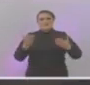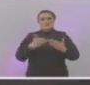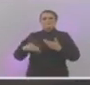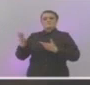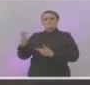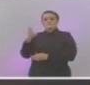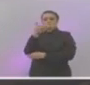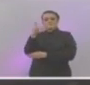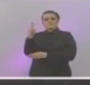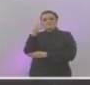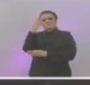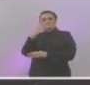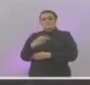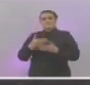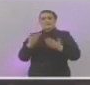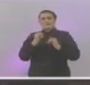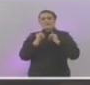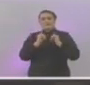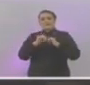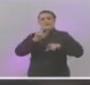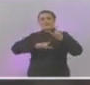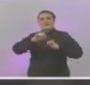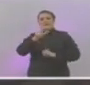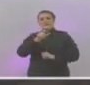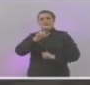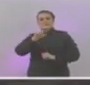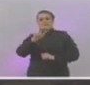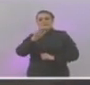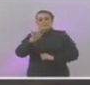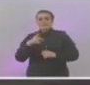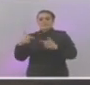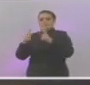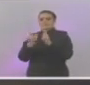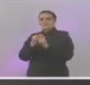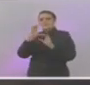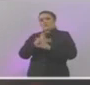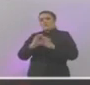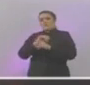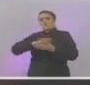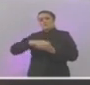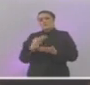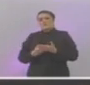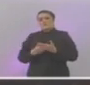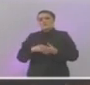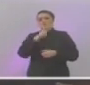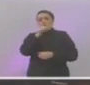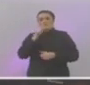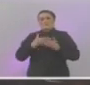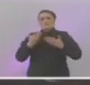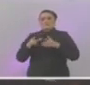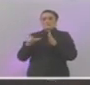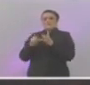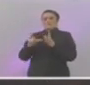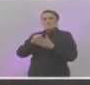escucharemos el himno nacional mexicano interpretado en lengua xiwi a cargo del coro de la Escuela Primaria Bilingüe Benito Juárez de la